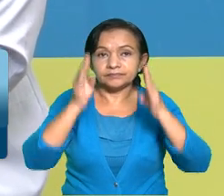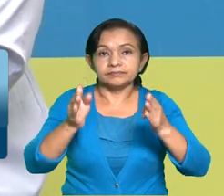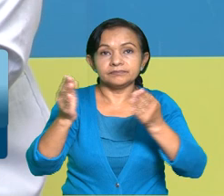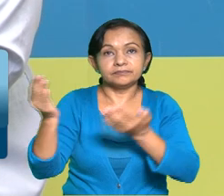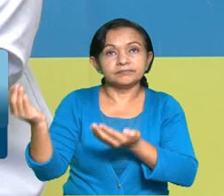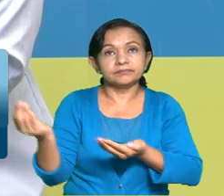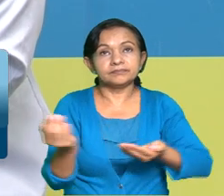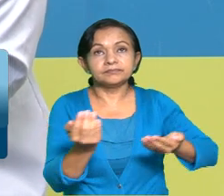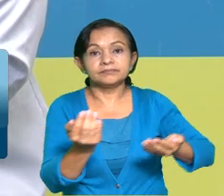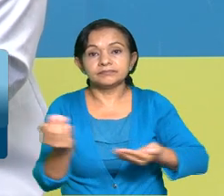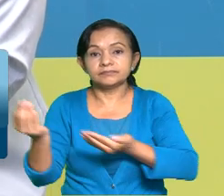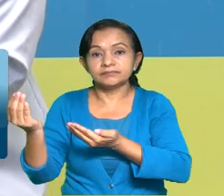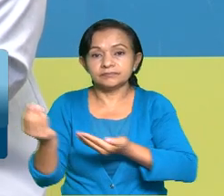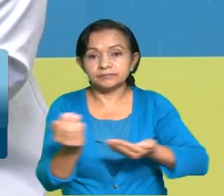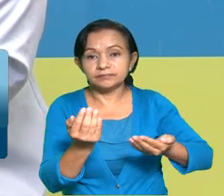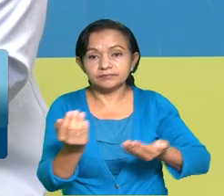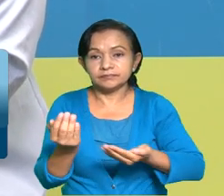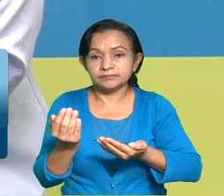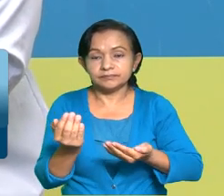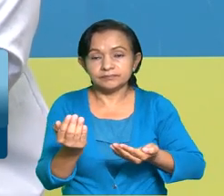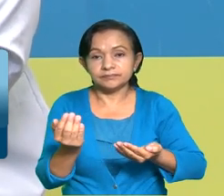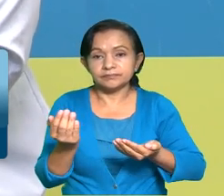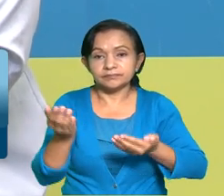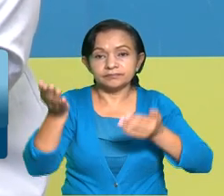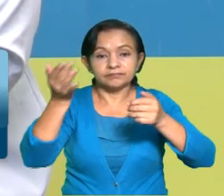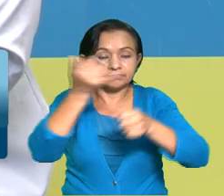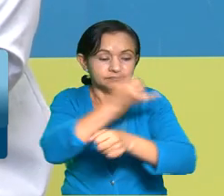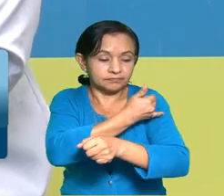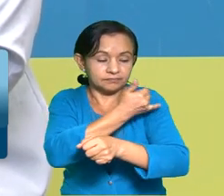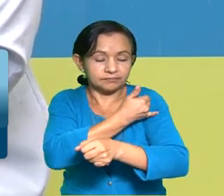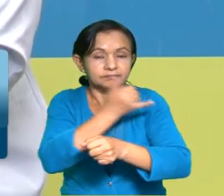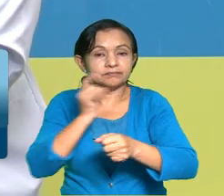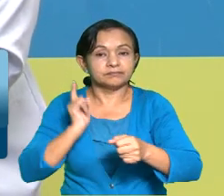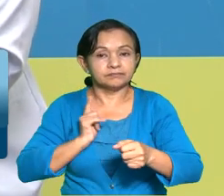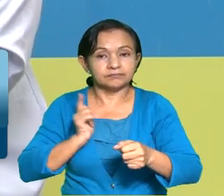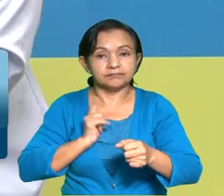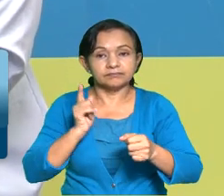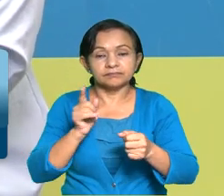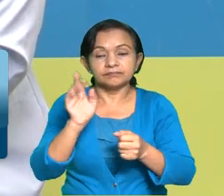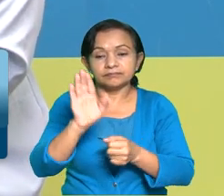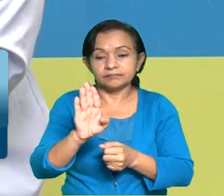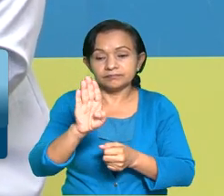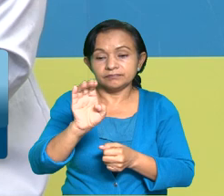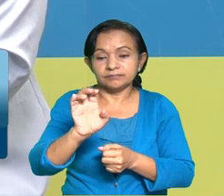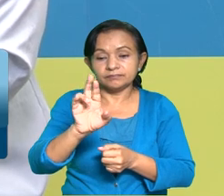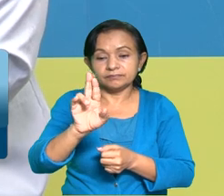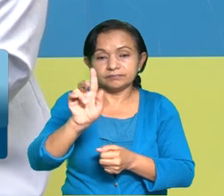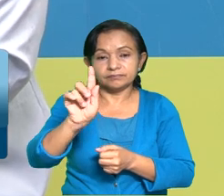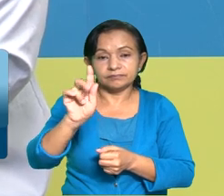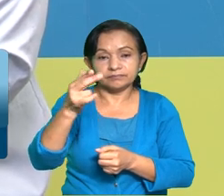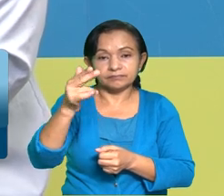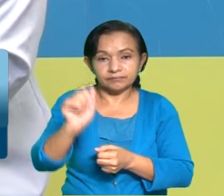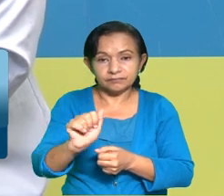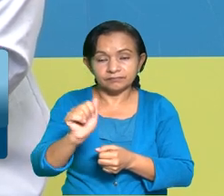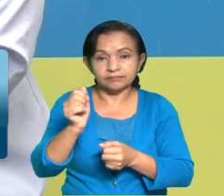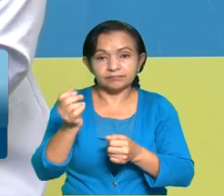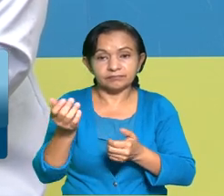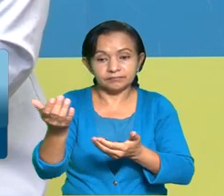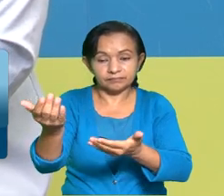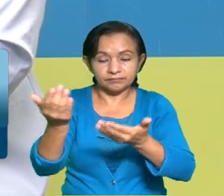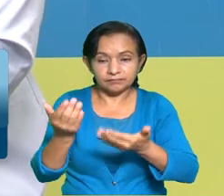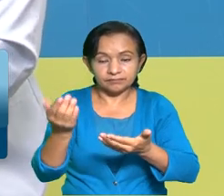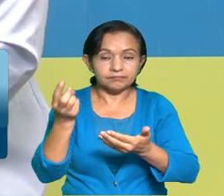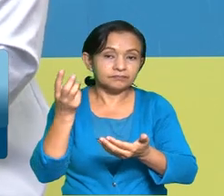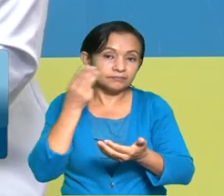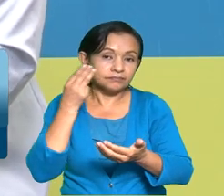unidades donde hay centros de salud con cama, hospitalitos, pues lo llevan ahí. En nuestra unidad del Hospital Berta Calderón, pues citamos a los bebés al hospital y